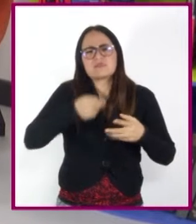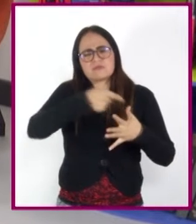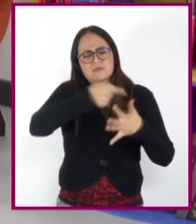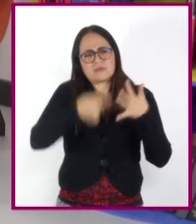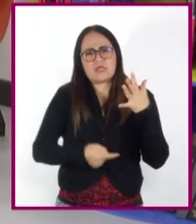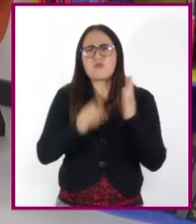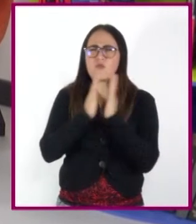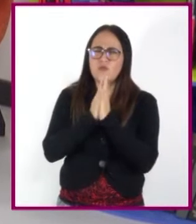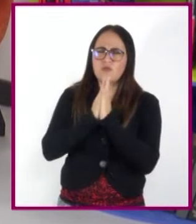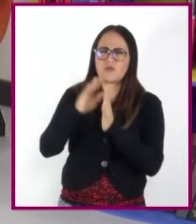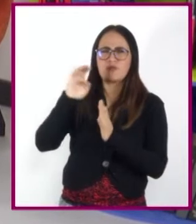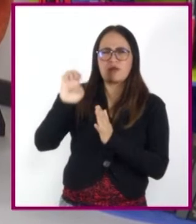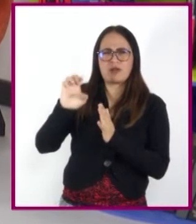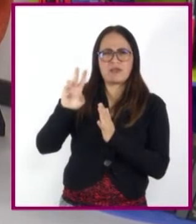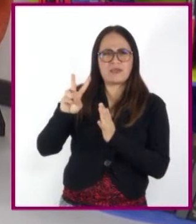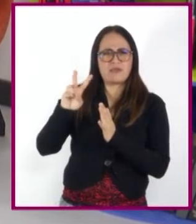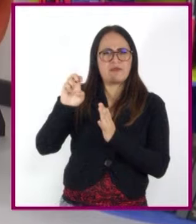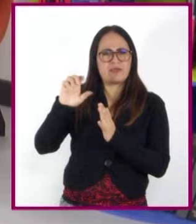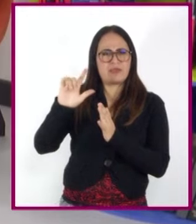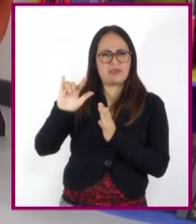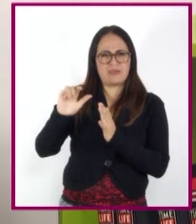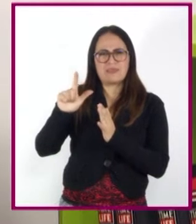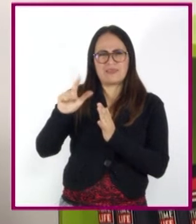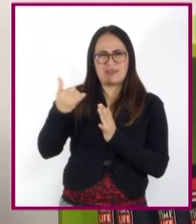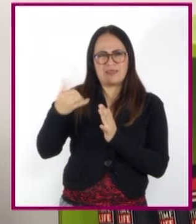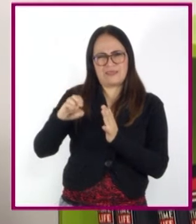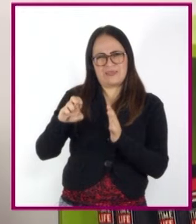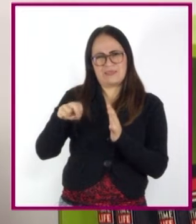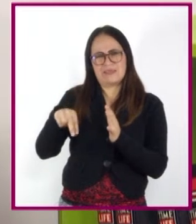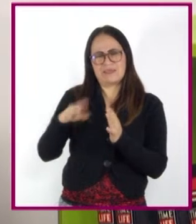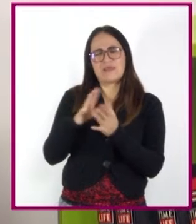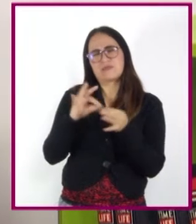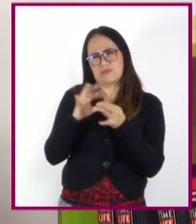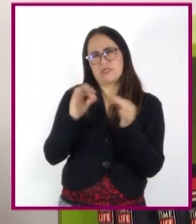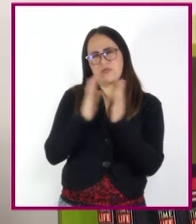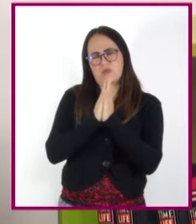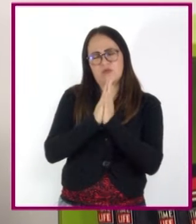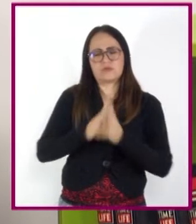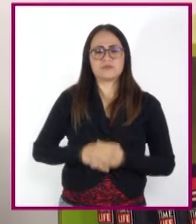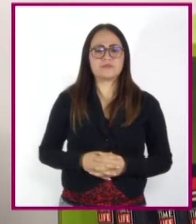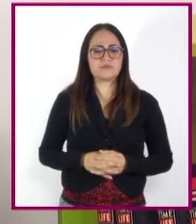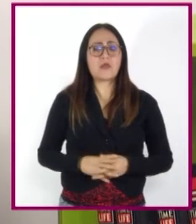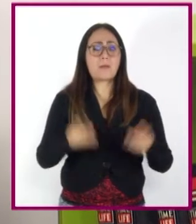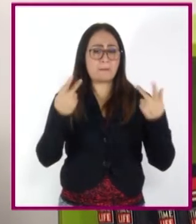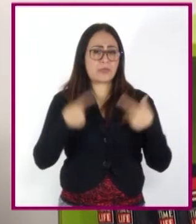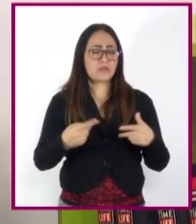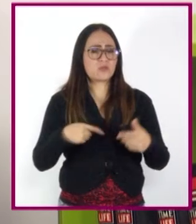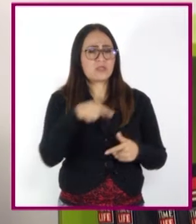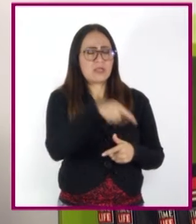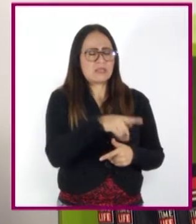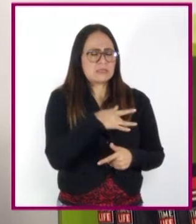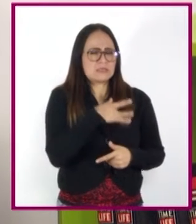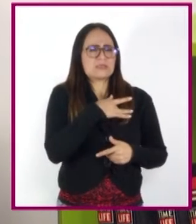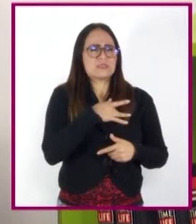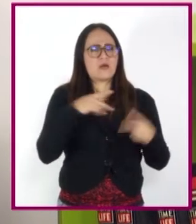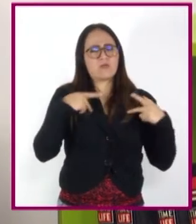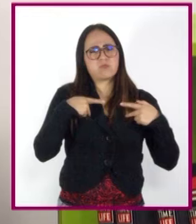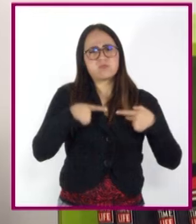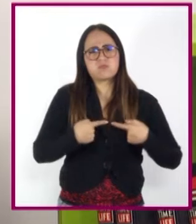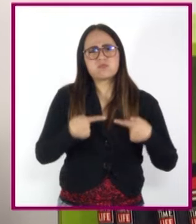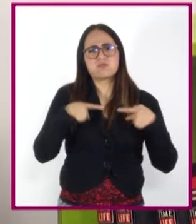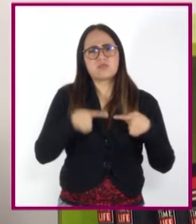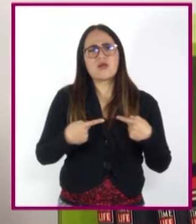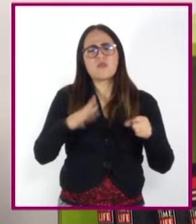¿nos explicarías un poco sobre ellas? El hecho de que una persona sea vulnerable se debe en gran medida al